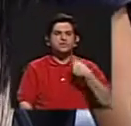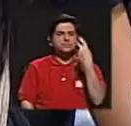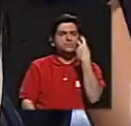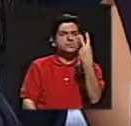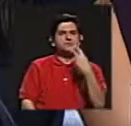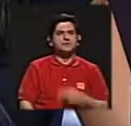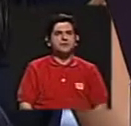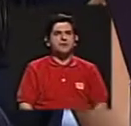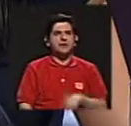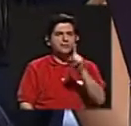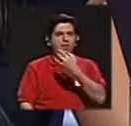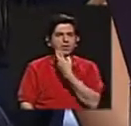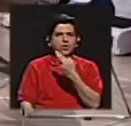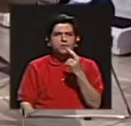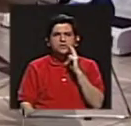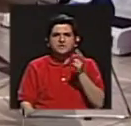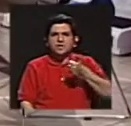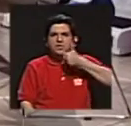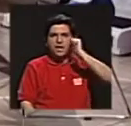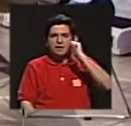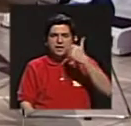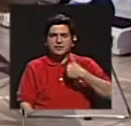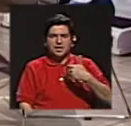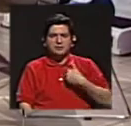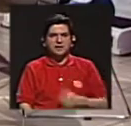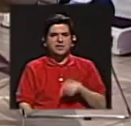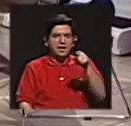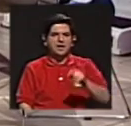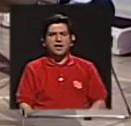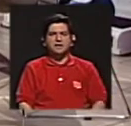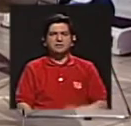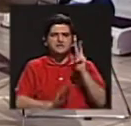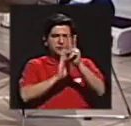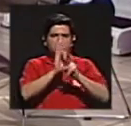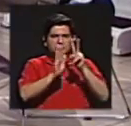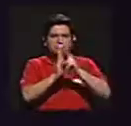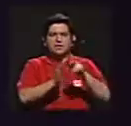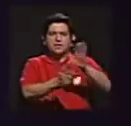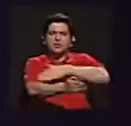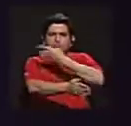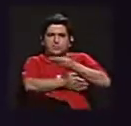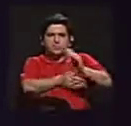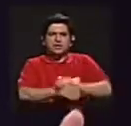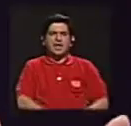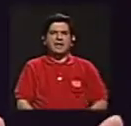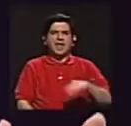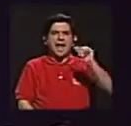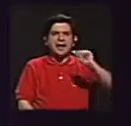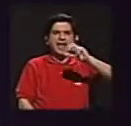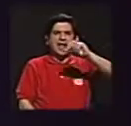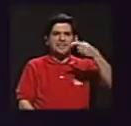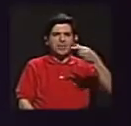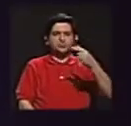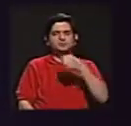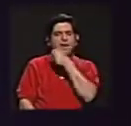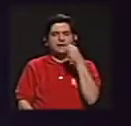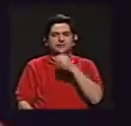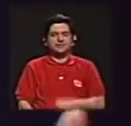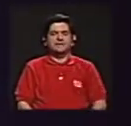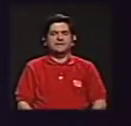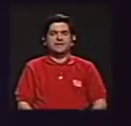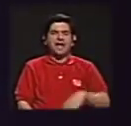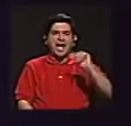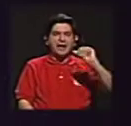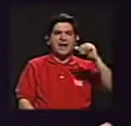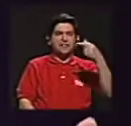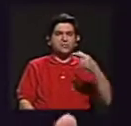en un restaurante ayer que tenían esos videoclips de música. ¿Sí? Y estaba Alejandra Guzmán cantando. Ajá. Alejandra Guzmán es